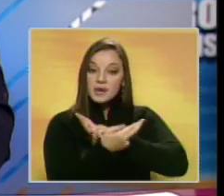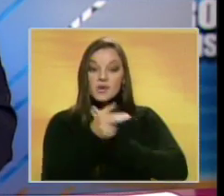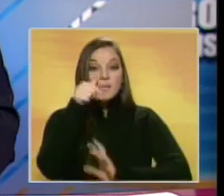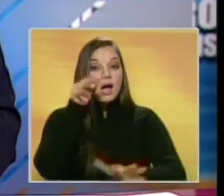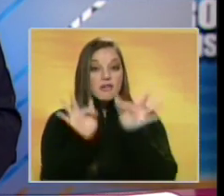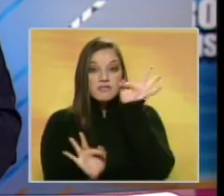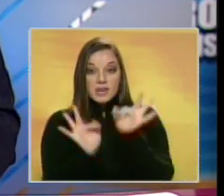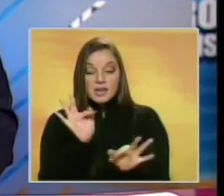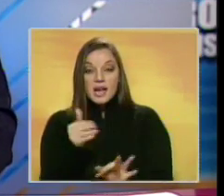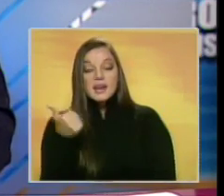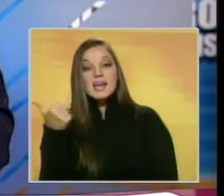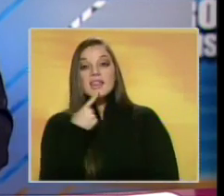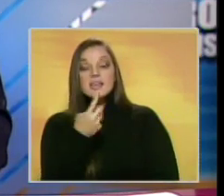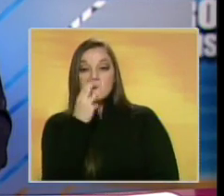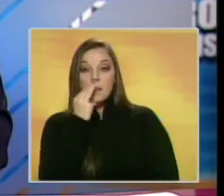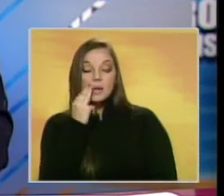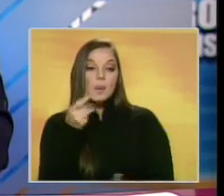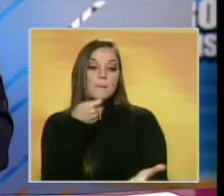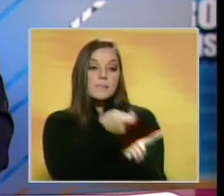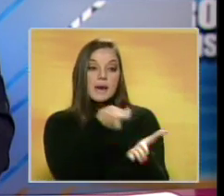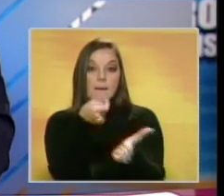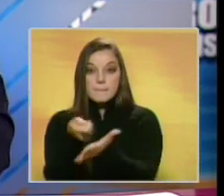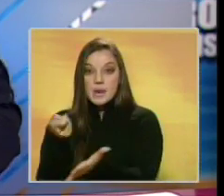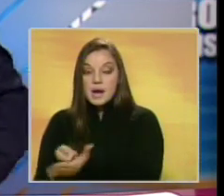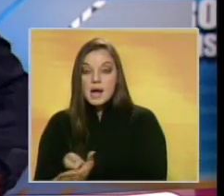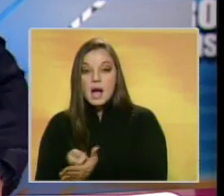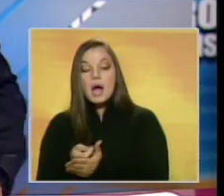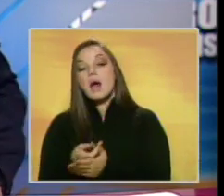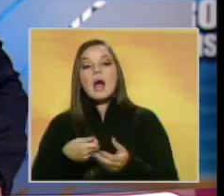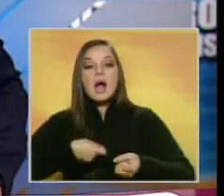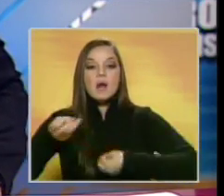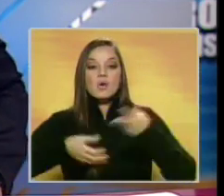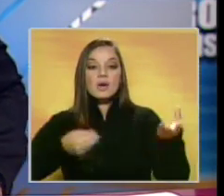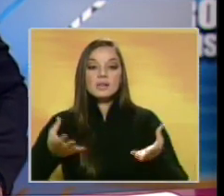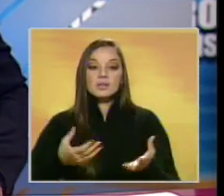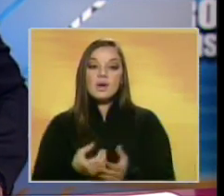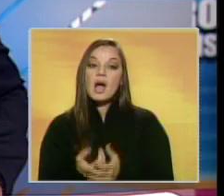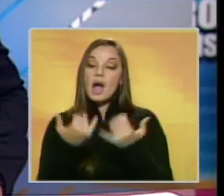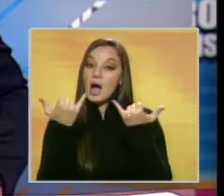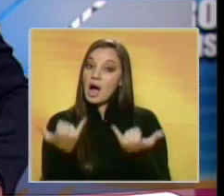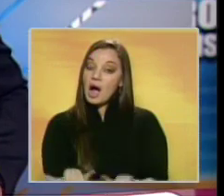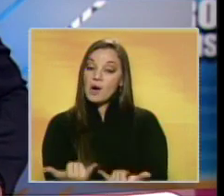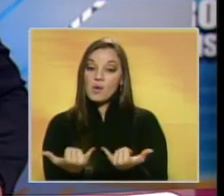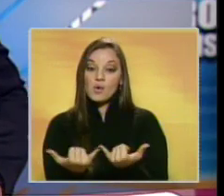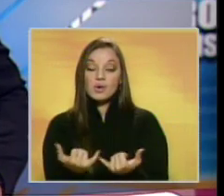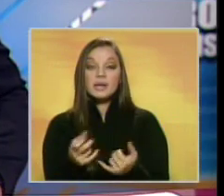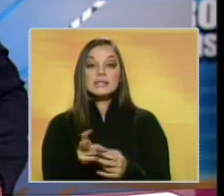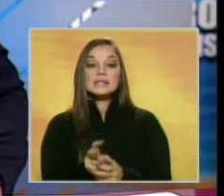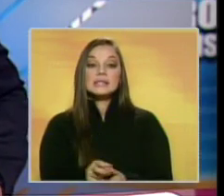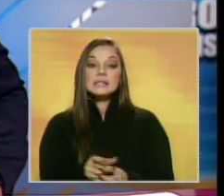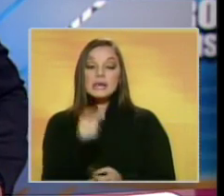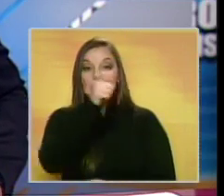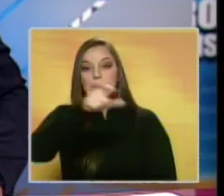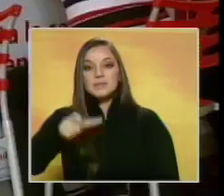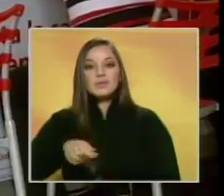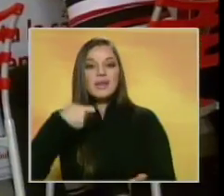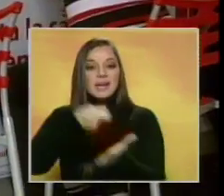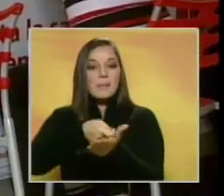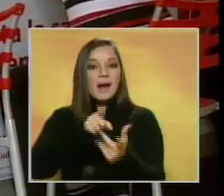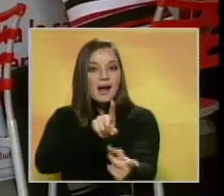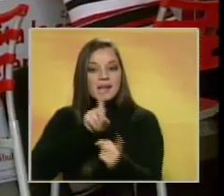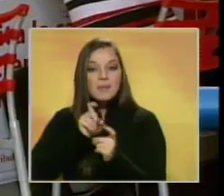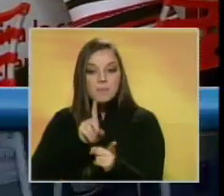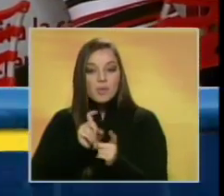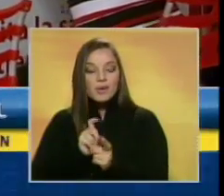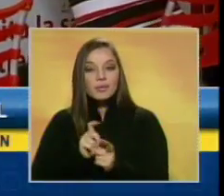de la República para financiar los gastos públicos abre la puerta a la imposición de nuevas cargas para el bolsillo de los contribuyentes. Hasta